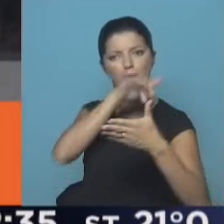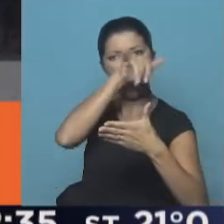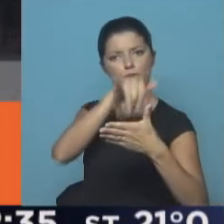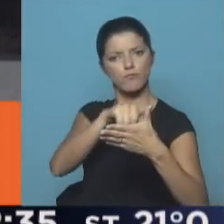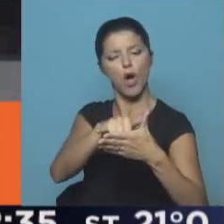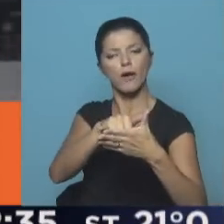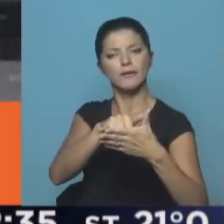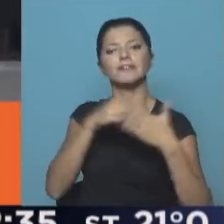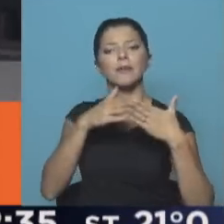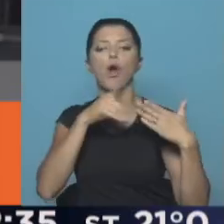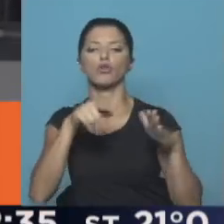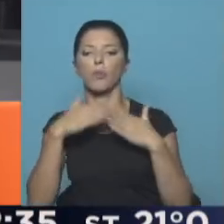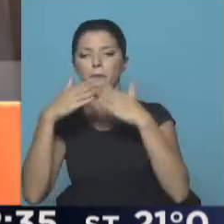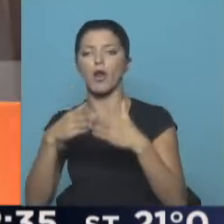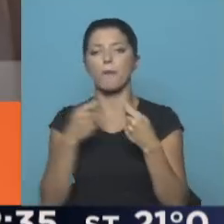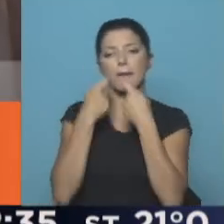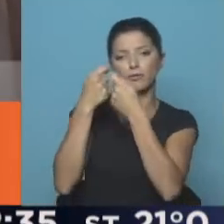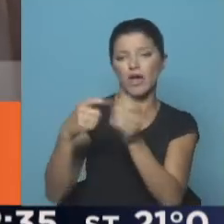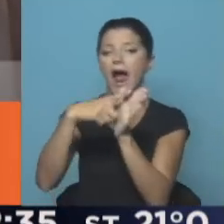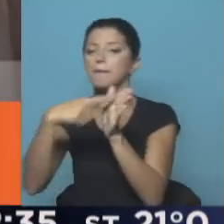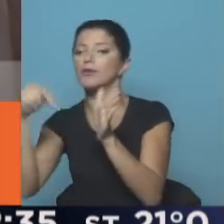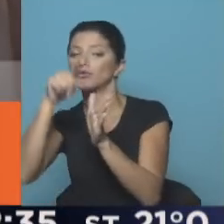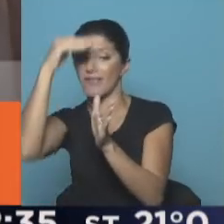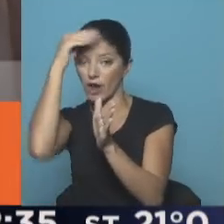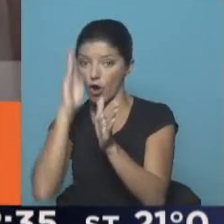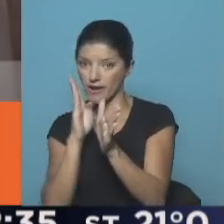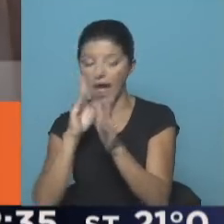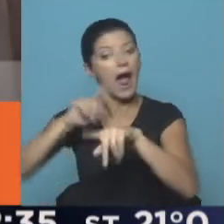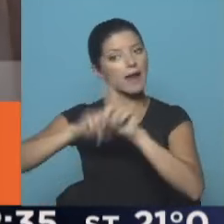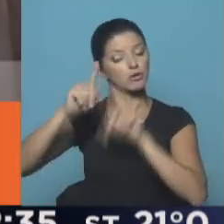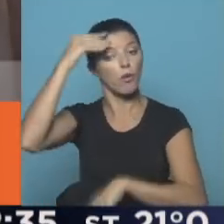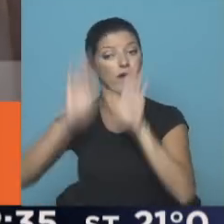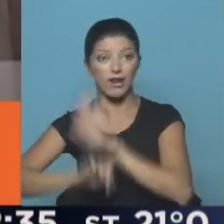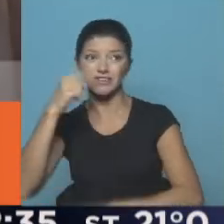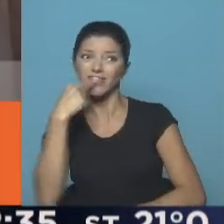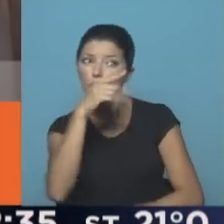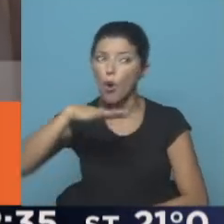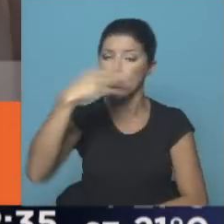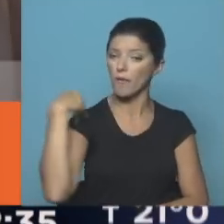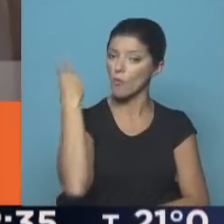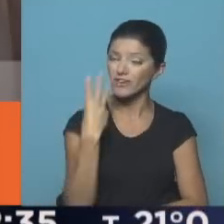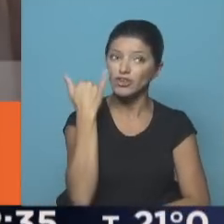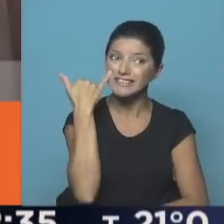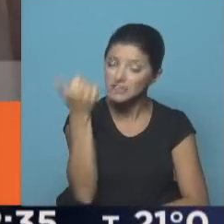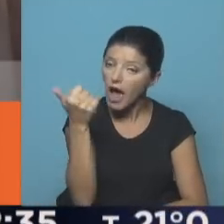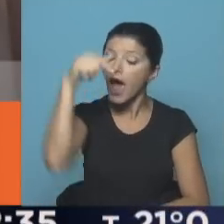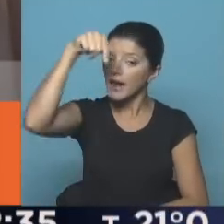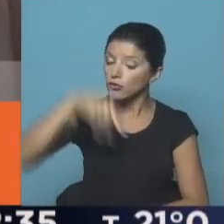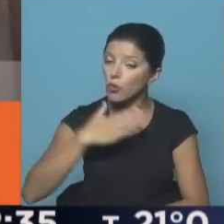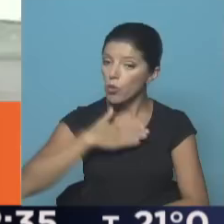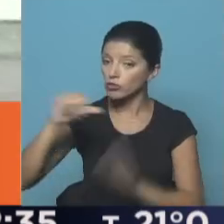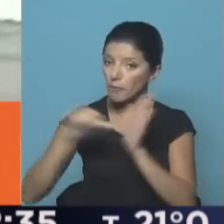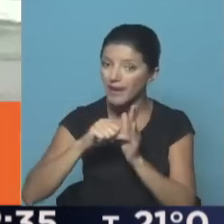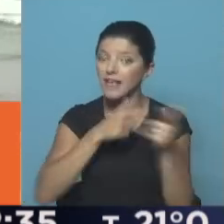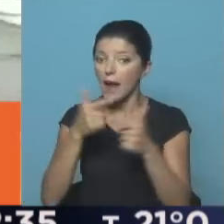sus barcos de apoyo hacia la península coreana, en tanto Corea del Norte acusó a Washington de haber ya introducido en el sur armamento